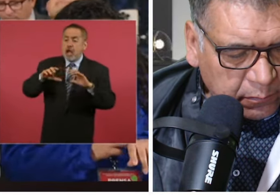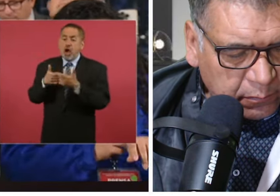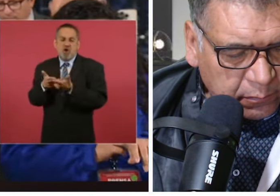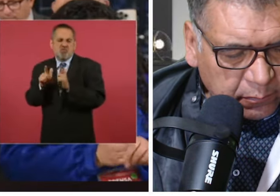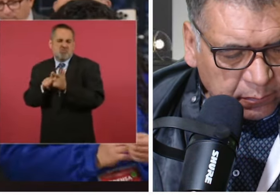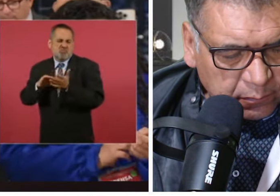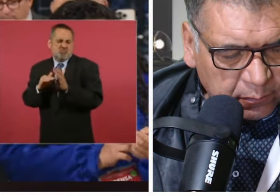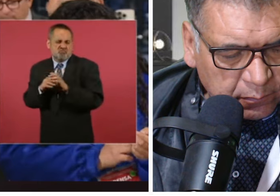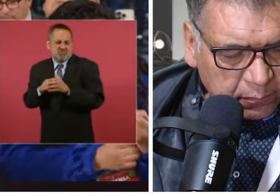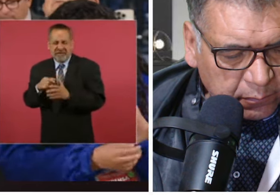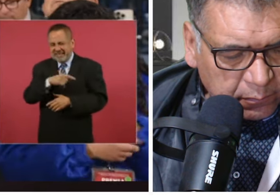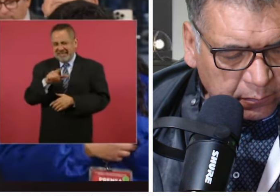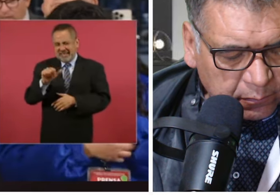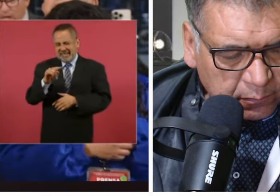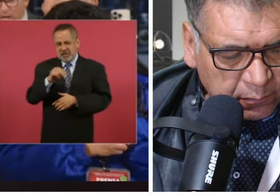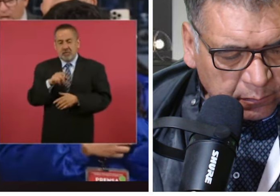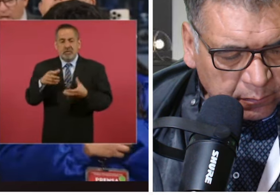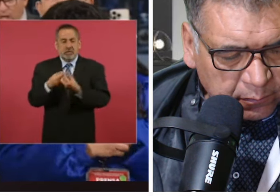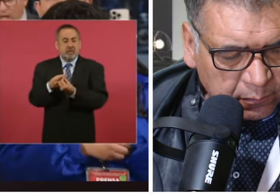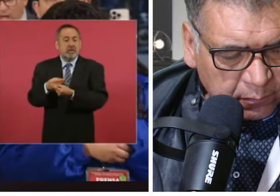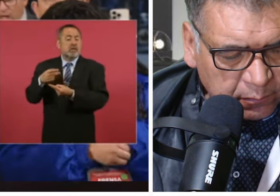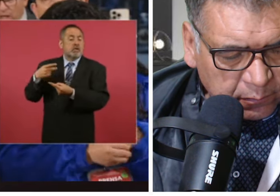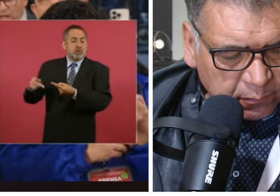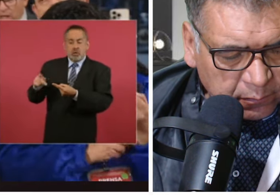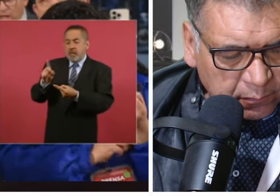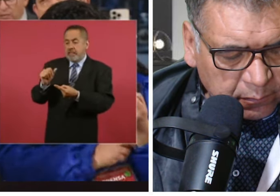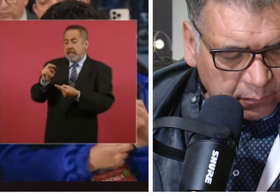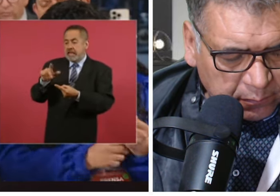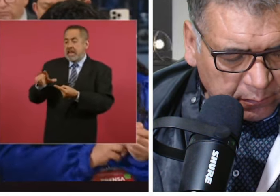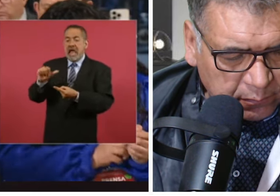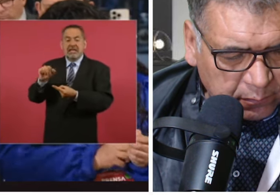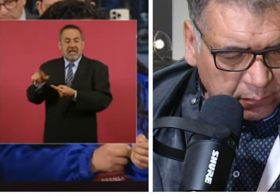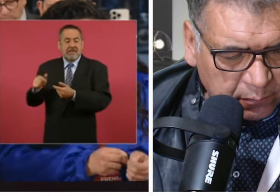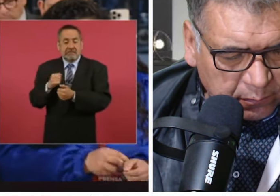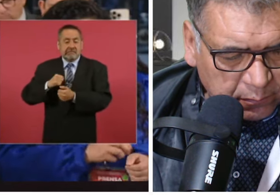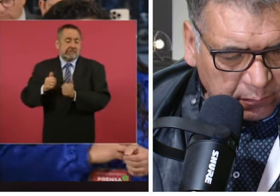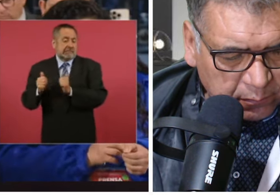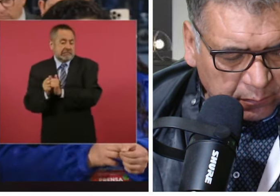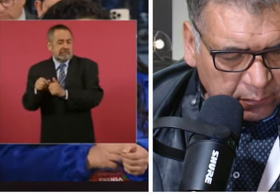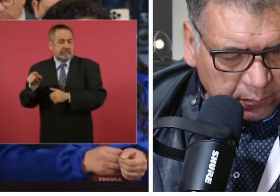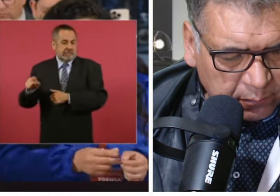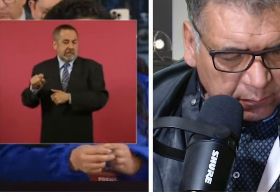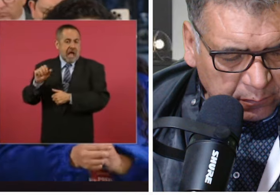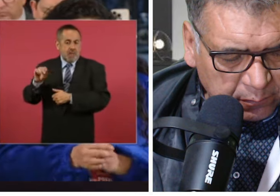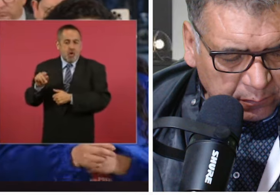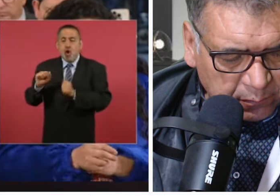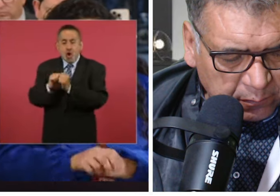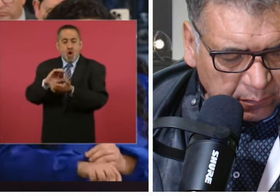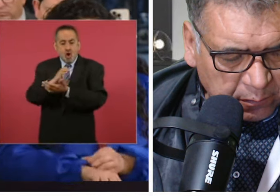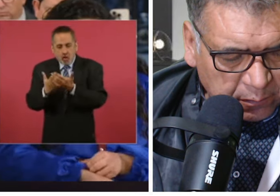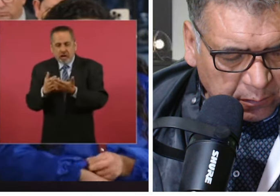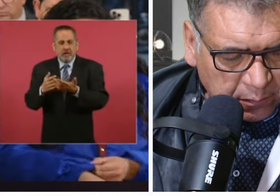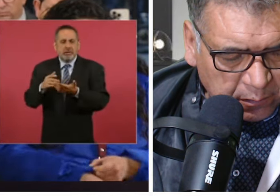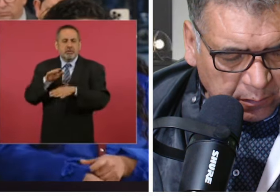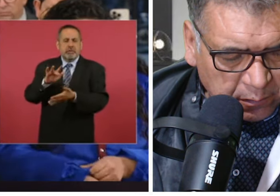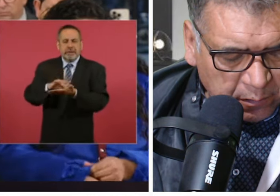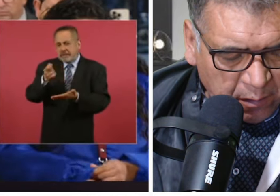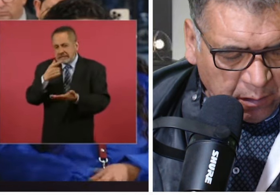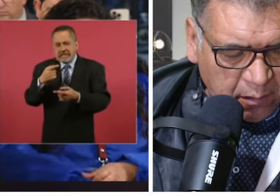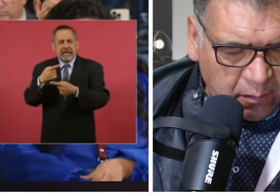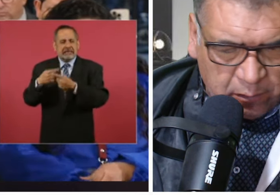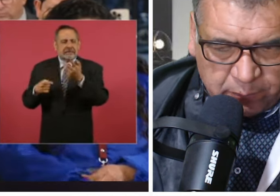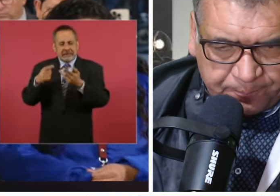en Latinus. El brazo derecho de AMLO, Daniel Asaf, está involucrado en la participación de contratos de medicinas y